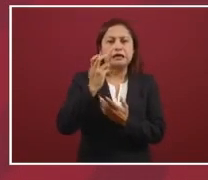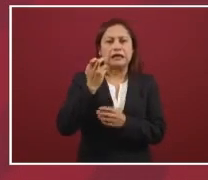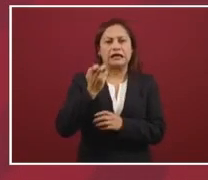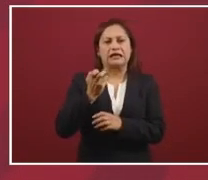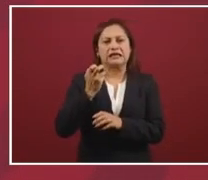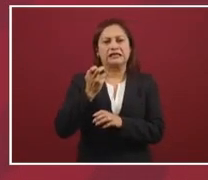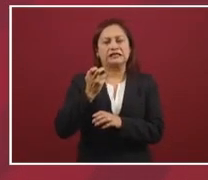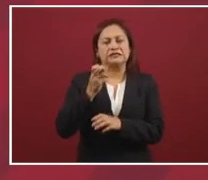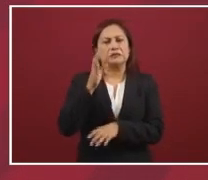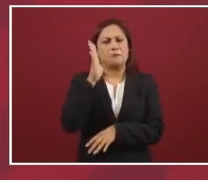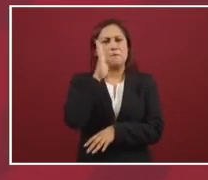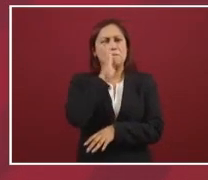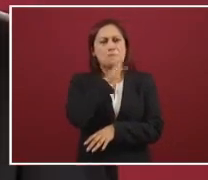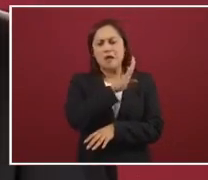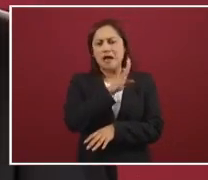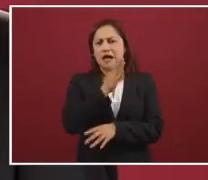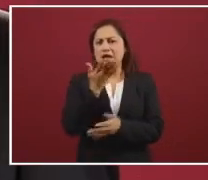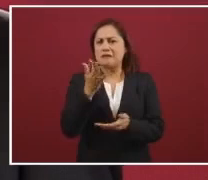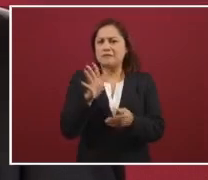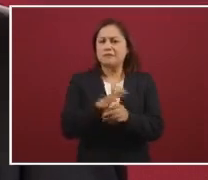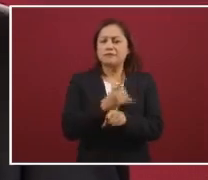de combustibles, afecta